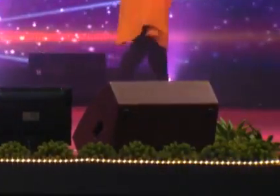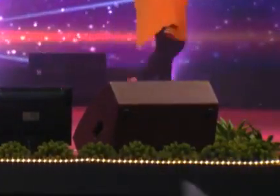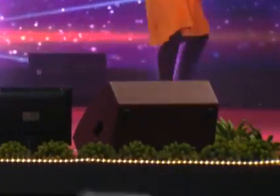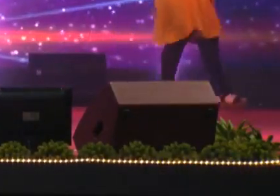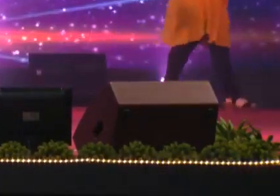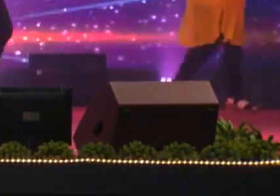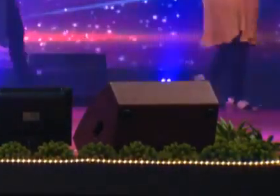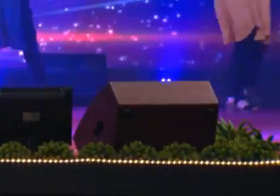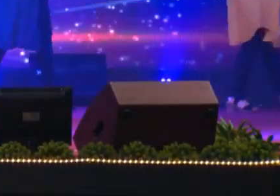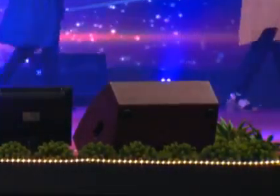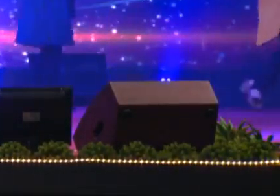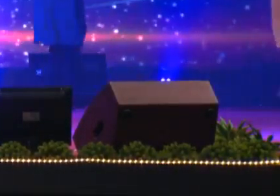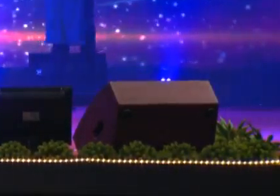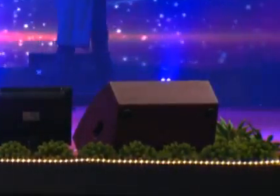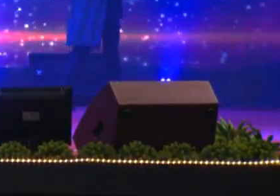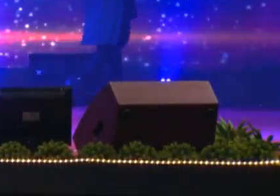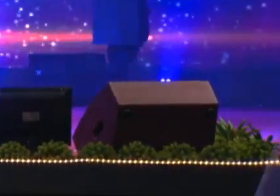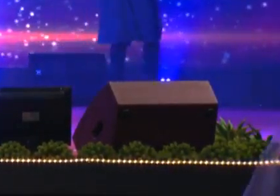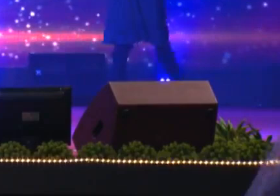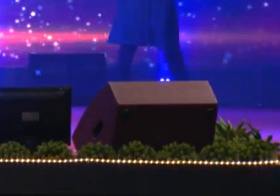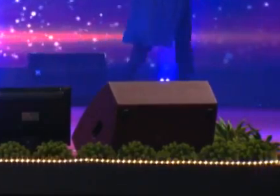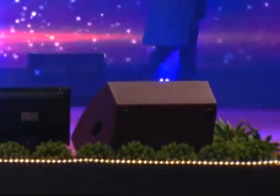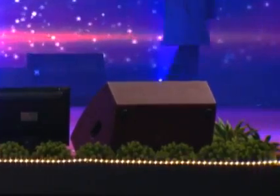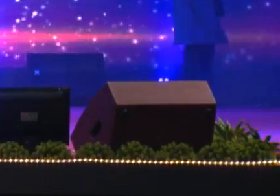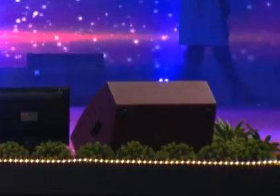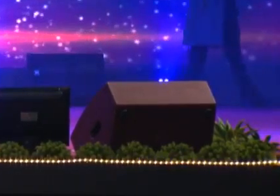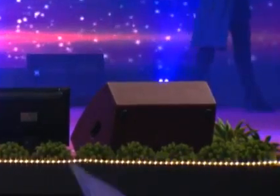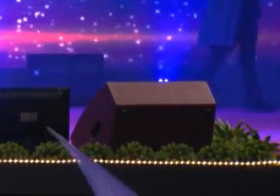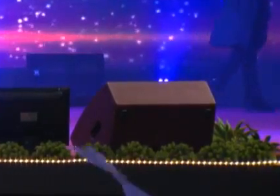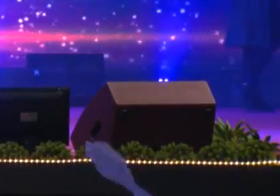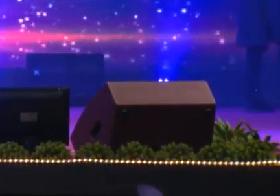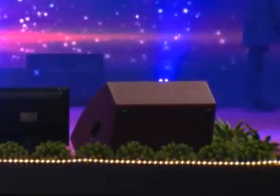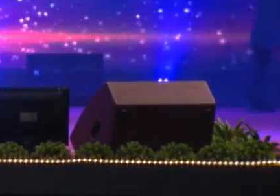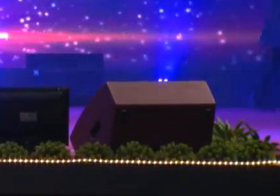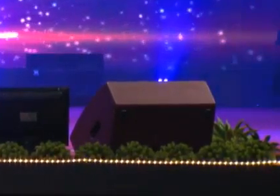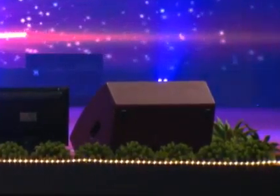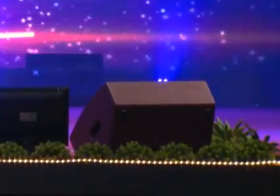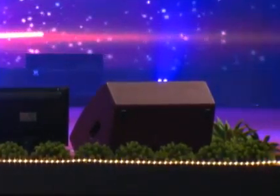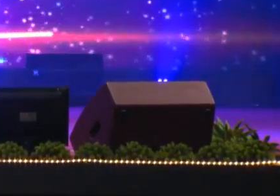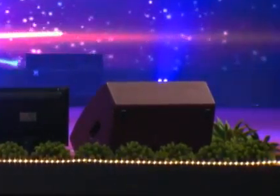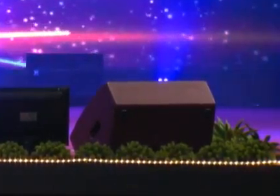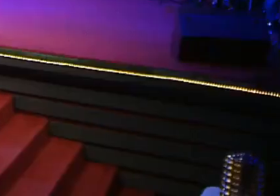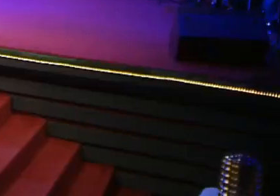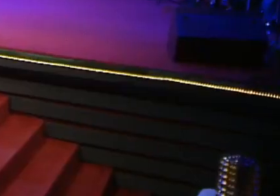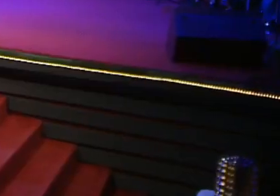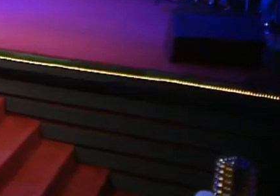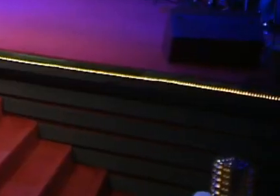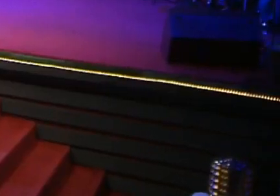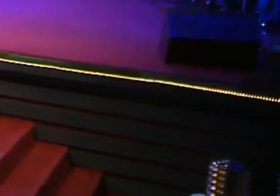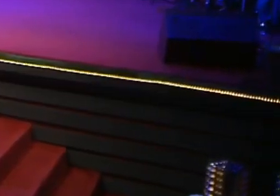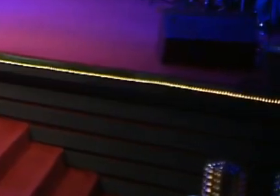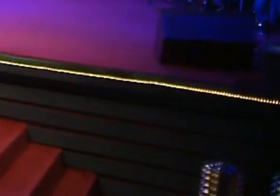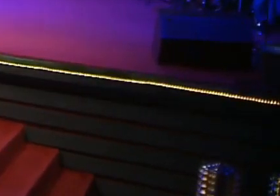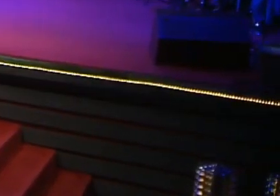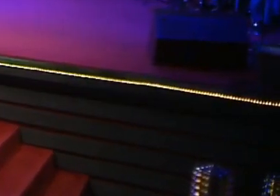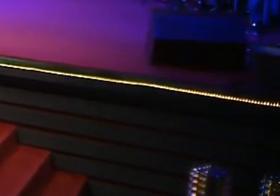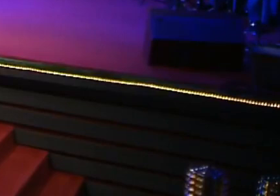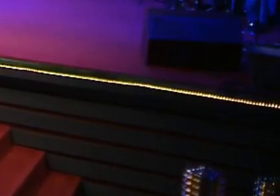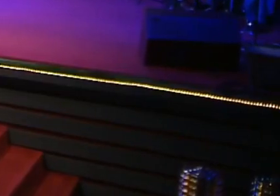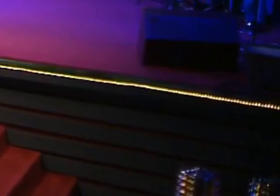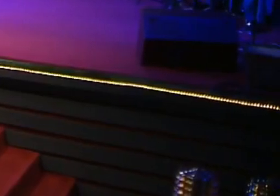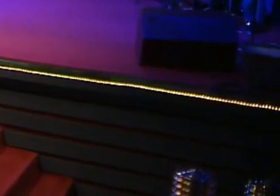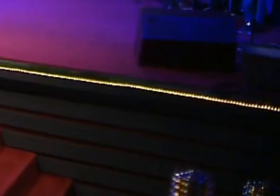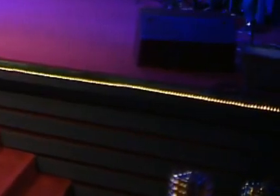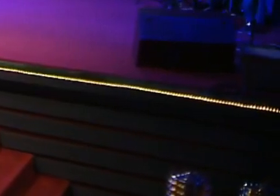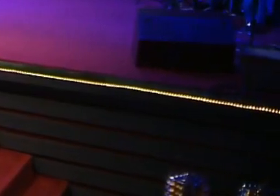linda enseñanza. Yo sé que tú vives eso. Y aquí hay muchos testimonios en esta